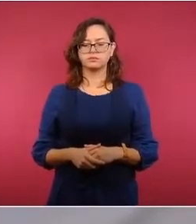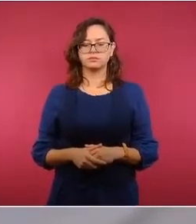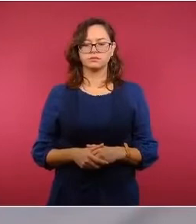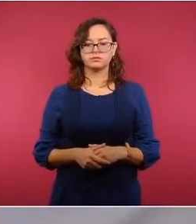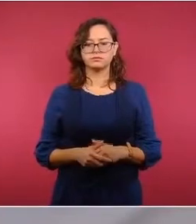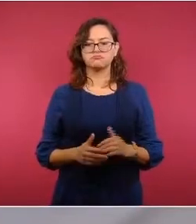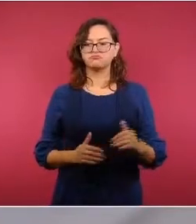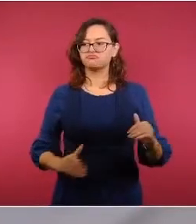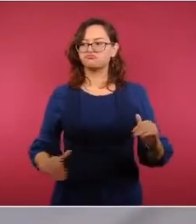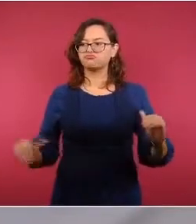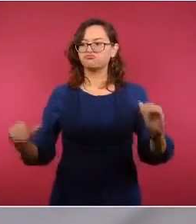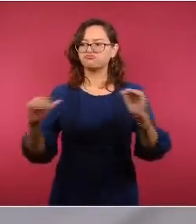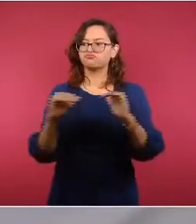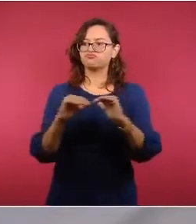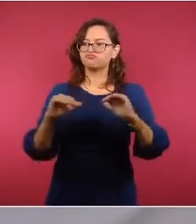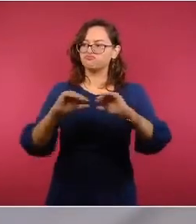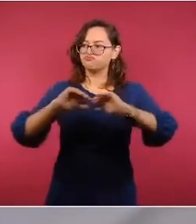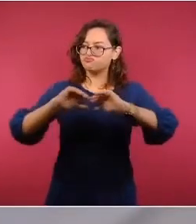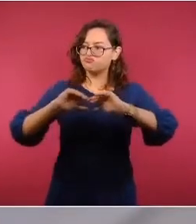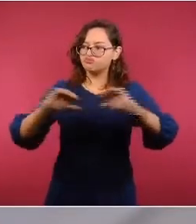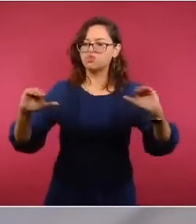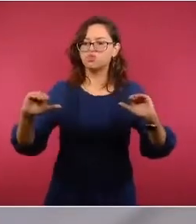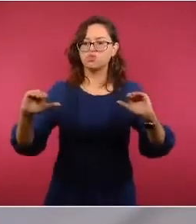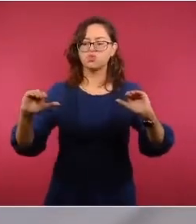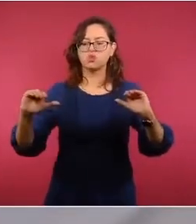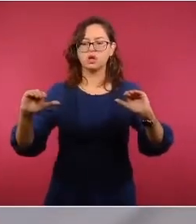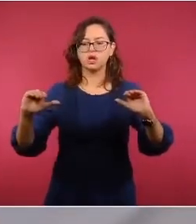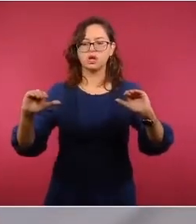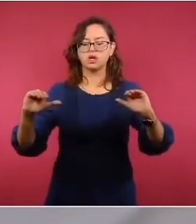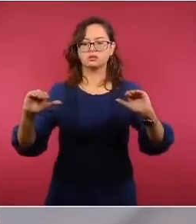que seamos verdaderamente